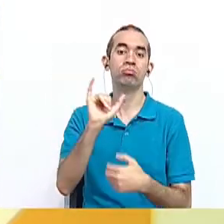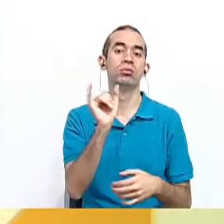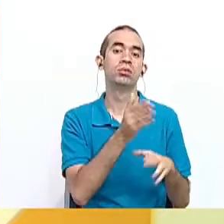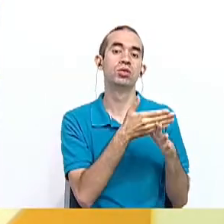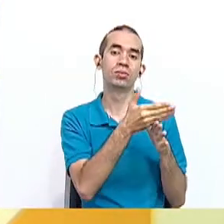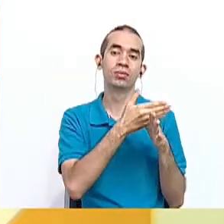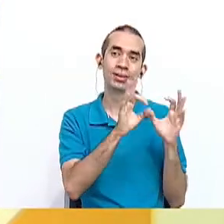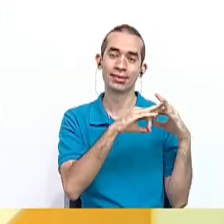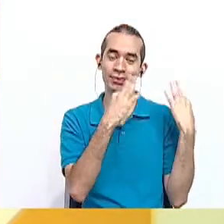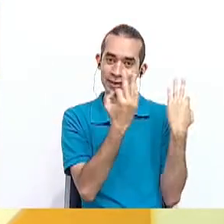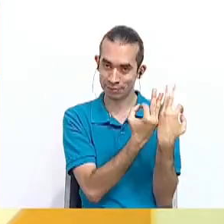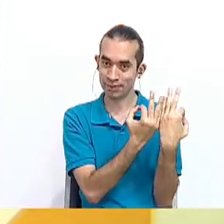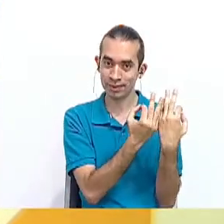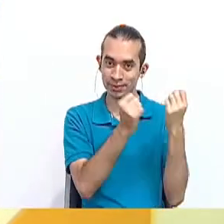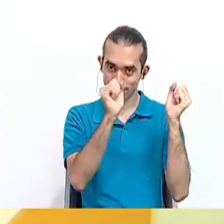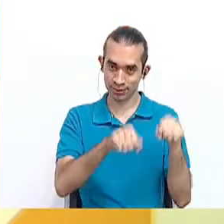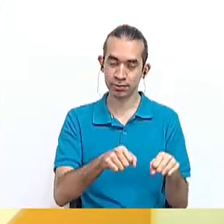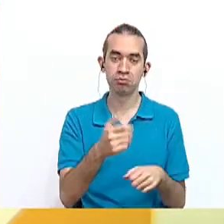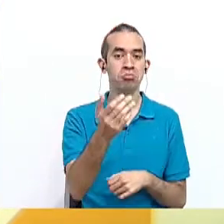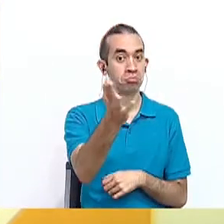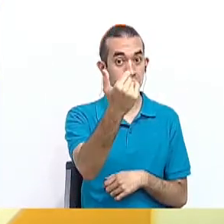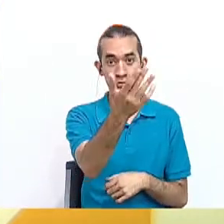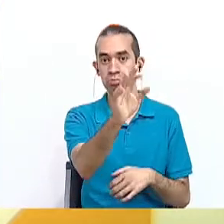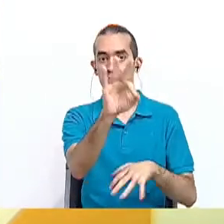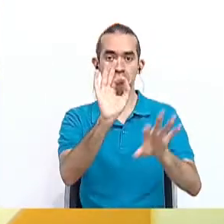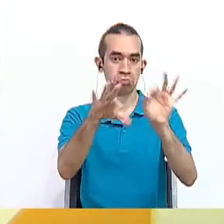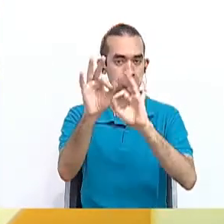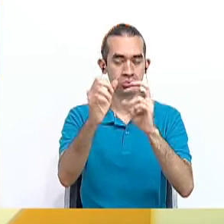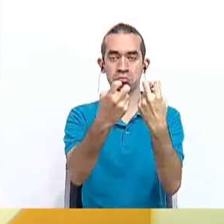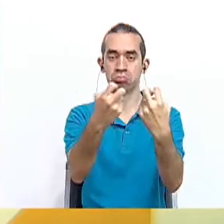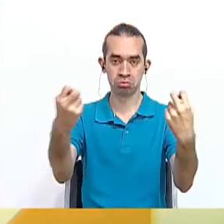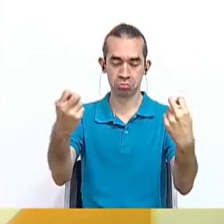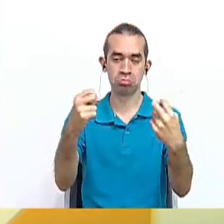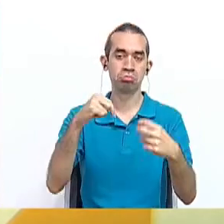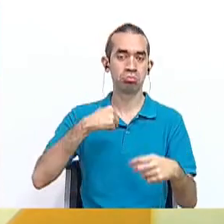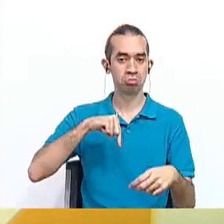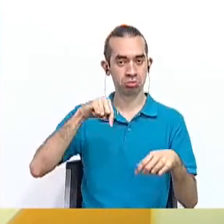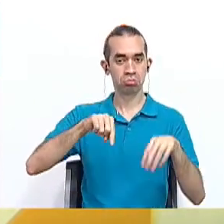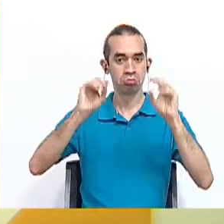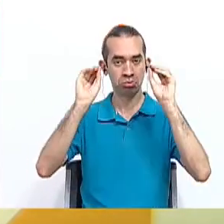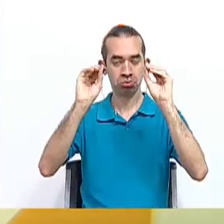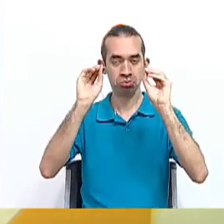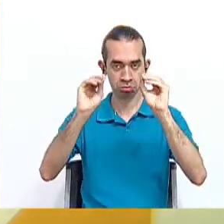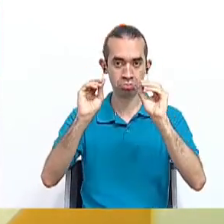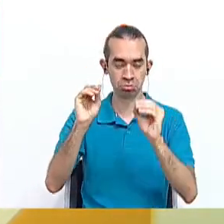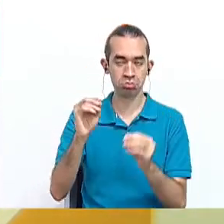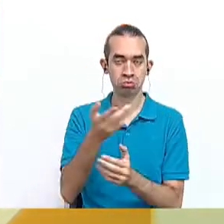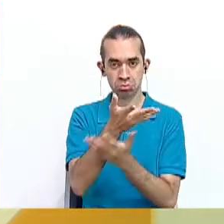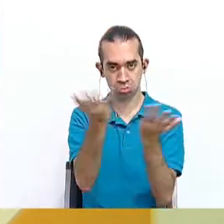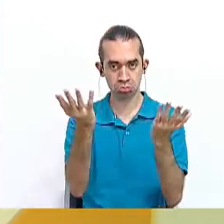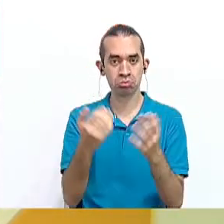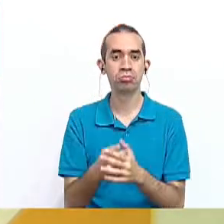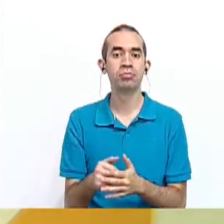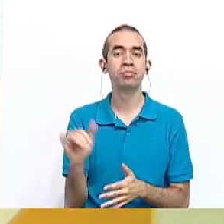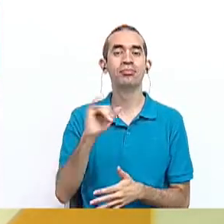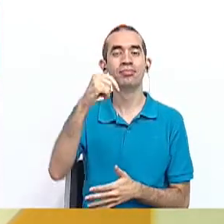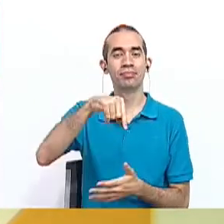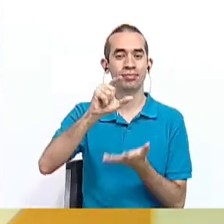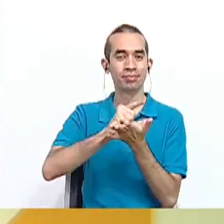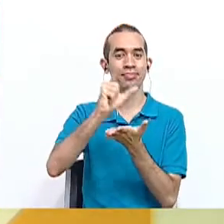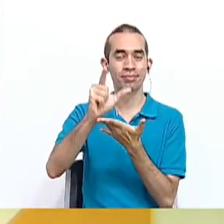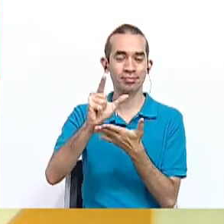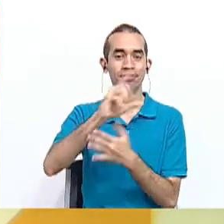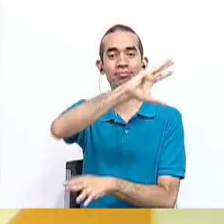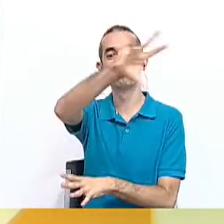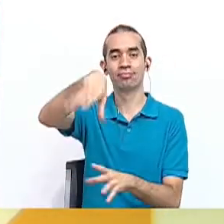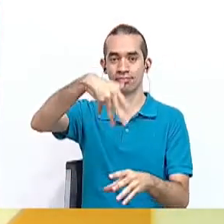nuestra familia. Así que invítenlos a que puedan recibir esta lección con ustedes, además de que la lección de hoy nos